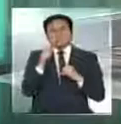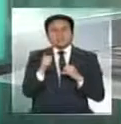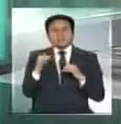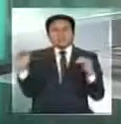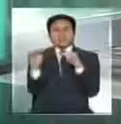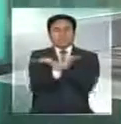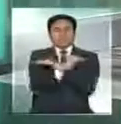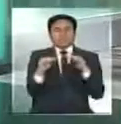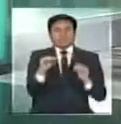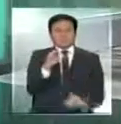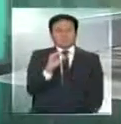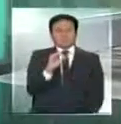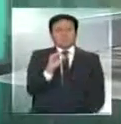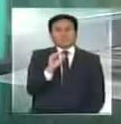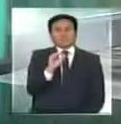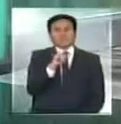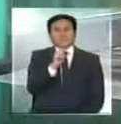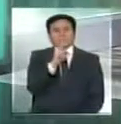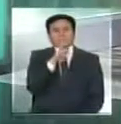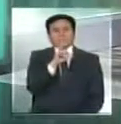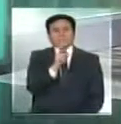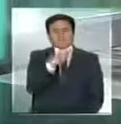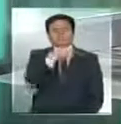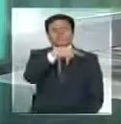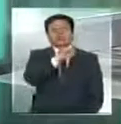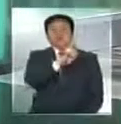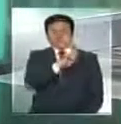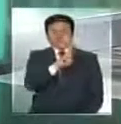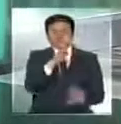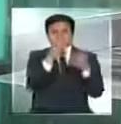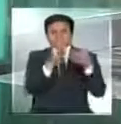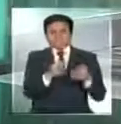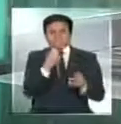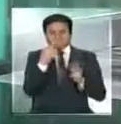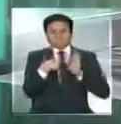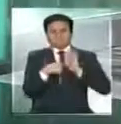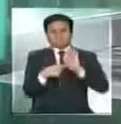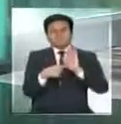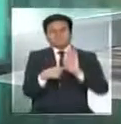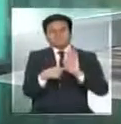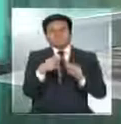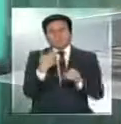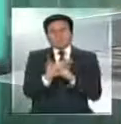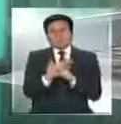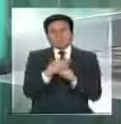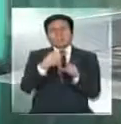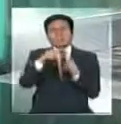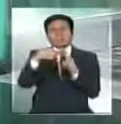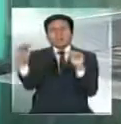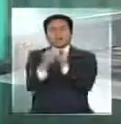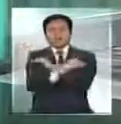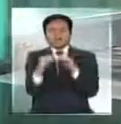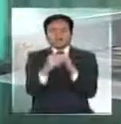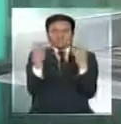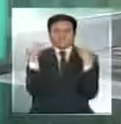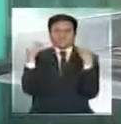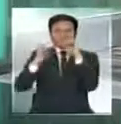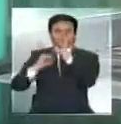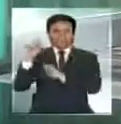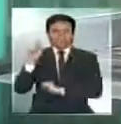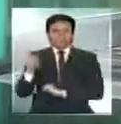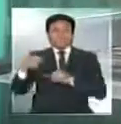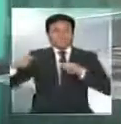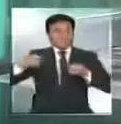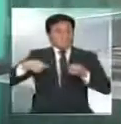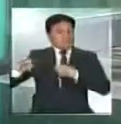la autopista costanera norte, como dice acá, y que puede replicarse de algún modo en las otras autopistas concesionadas.